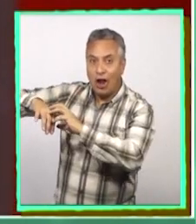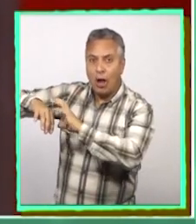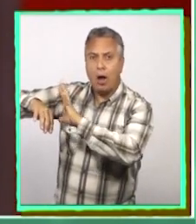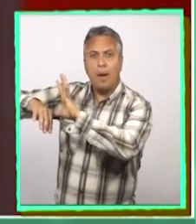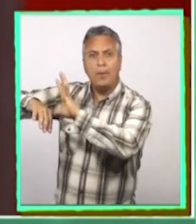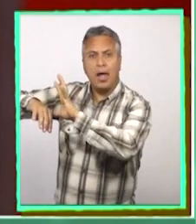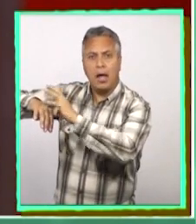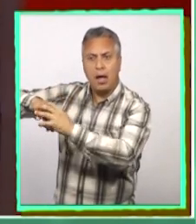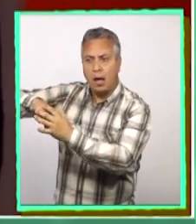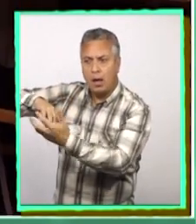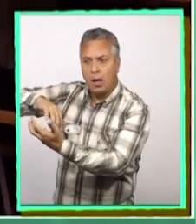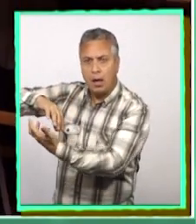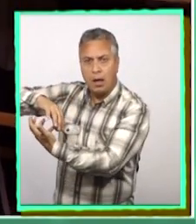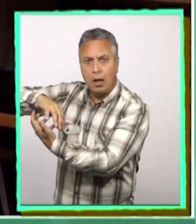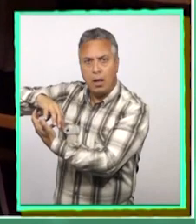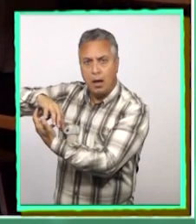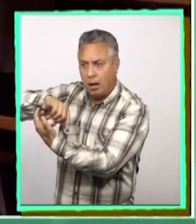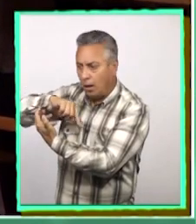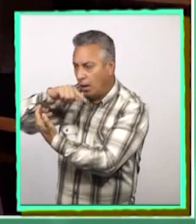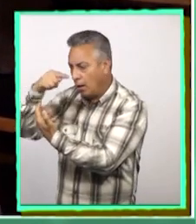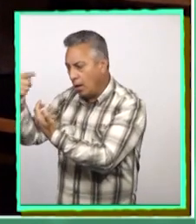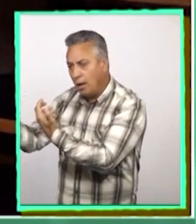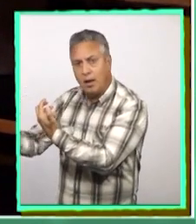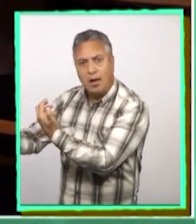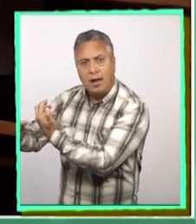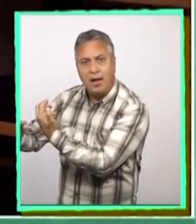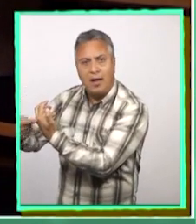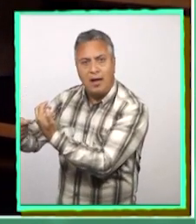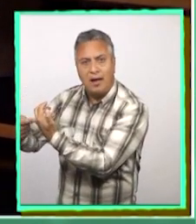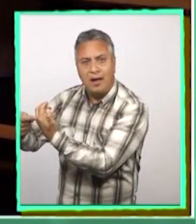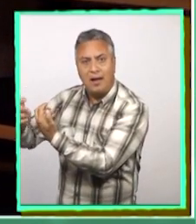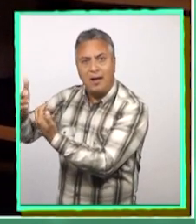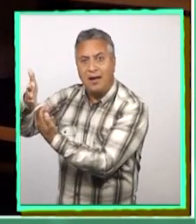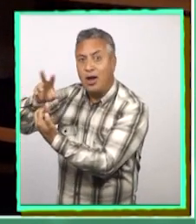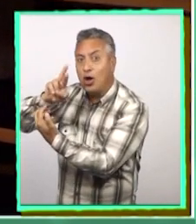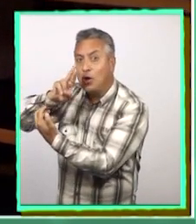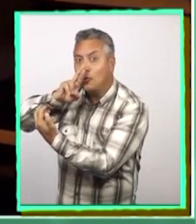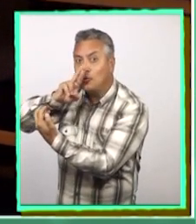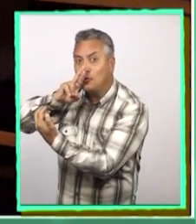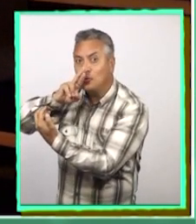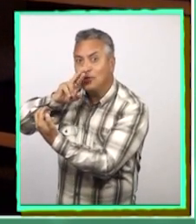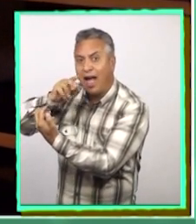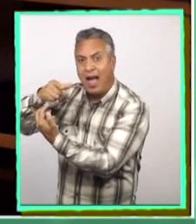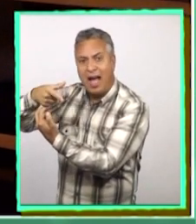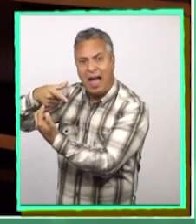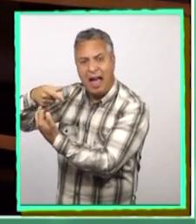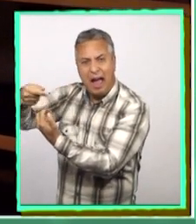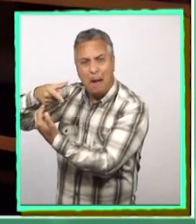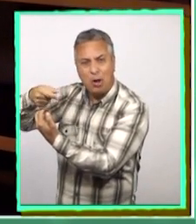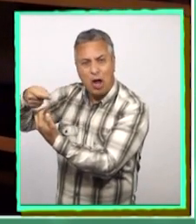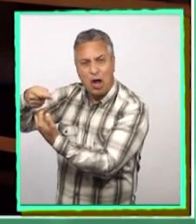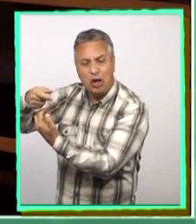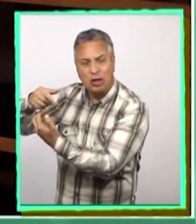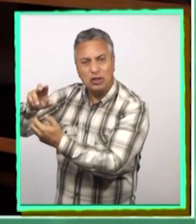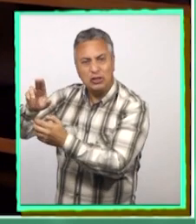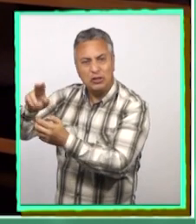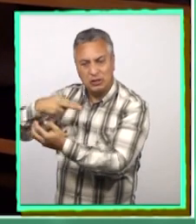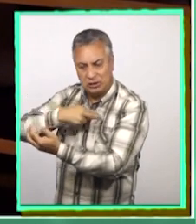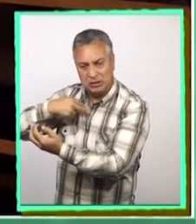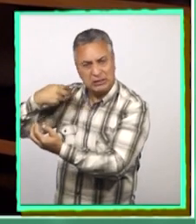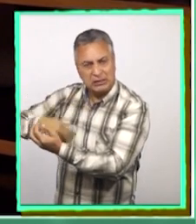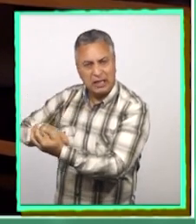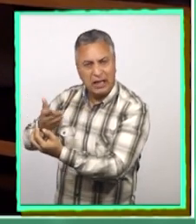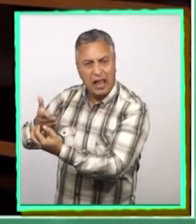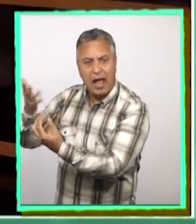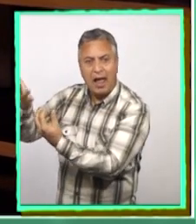otros países de acá atrás? Como Rusia, Japón, China, ¿les llega la luz del sol? No, ¿verdad? Están a